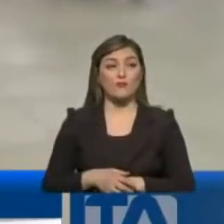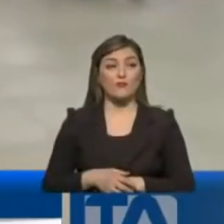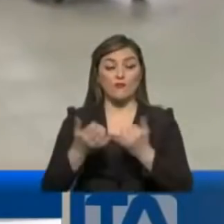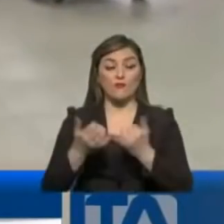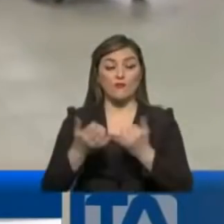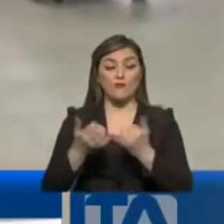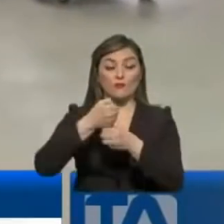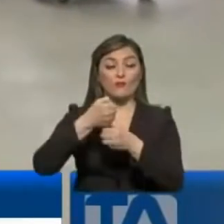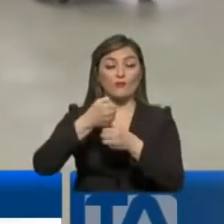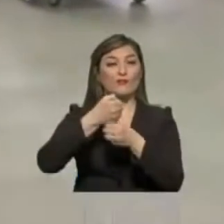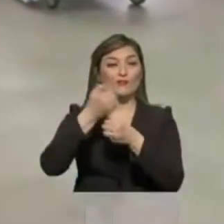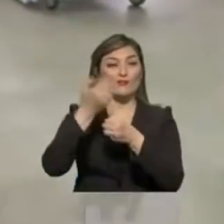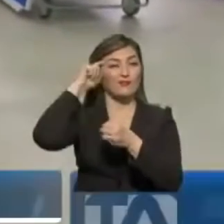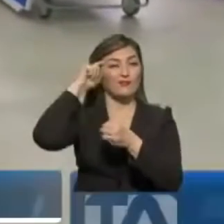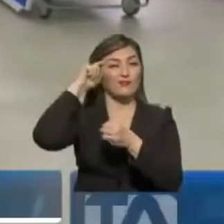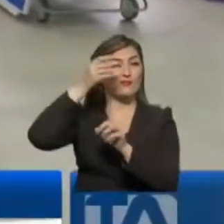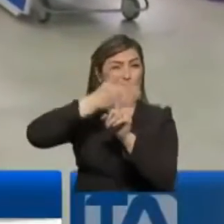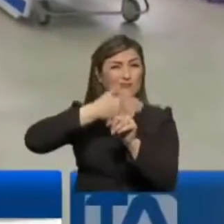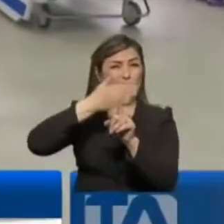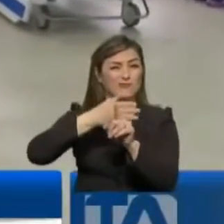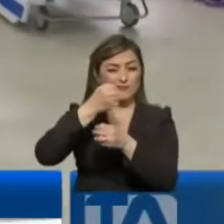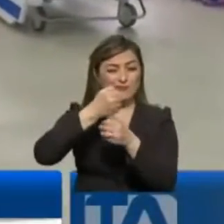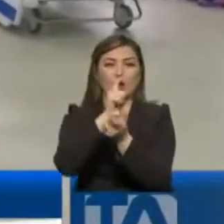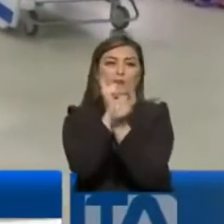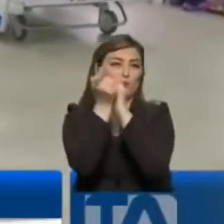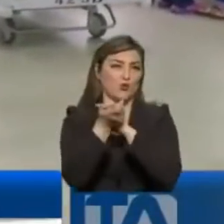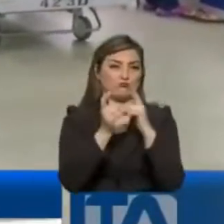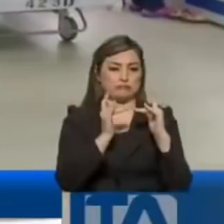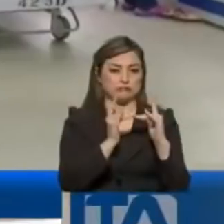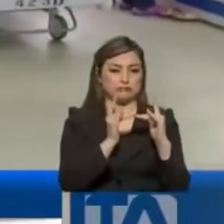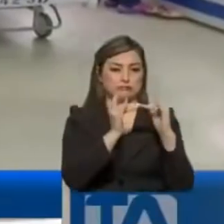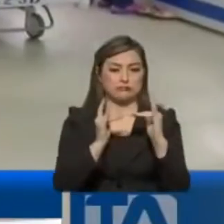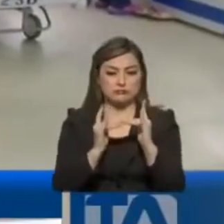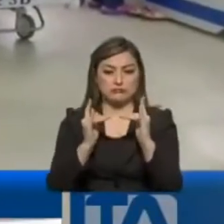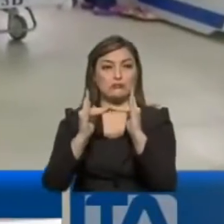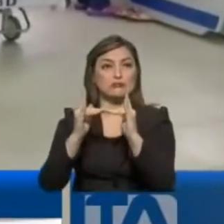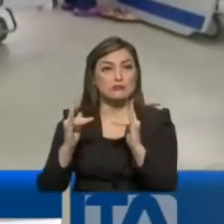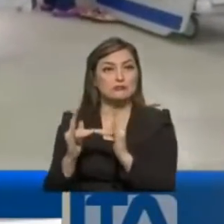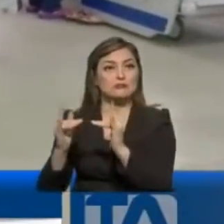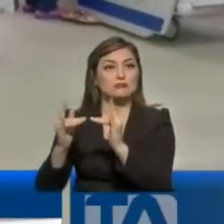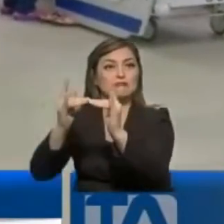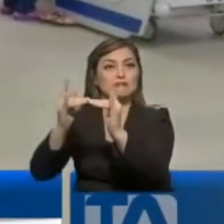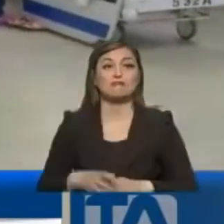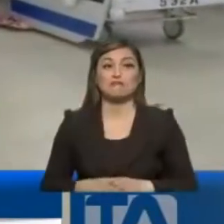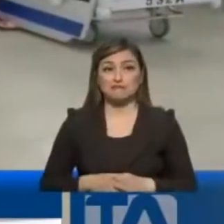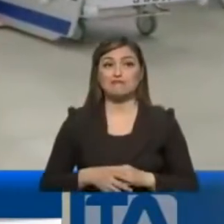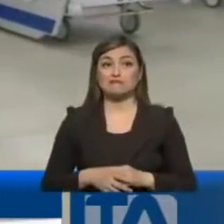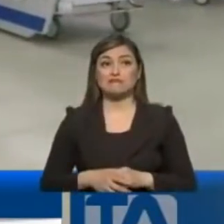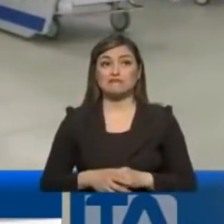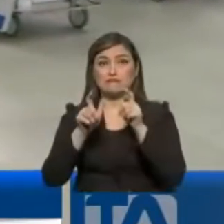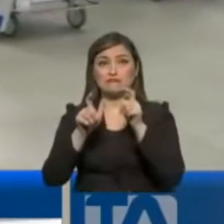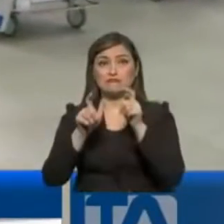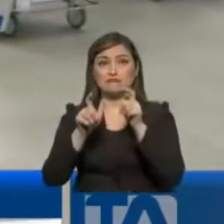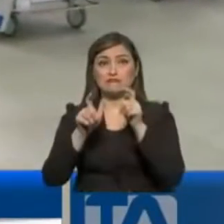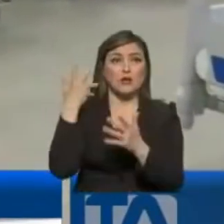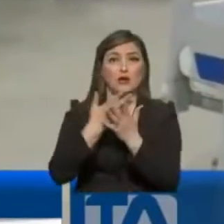este tema. Cambiar y convertirse en una de pacientes para a todas las